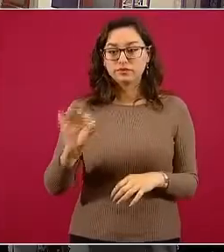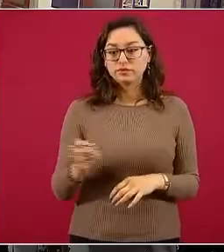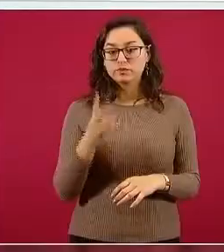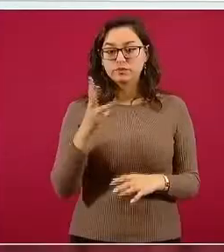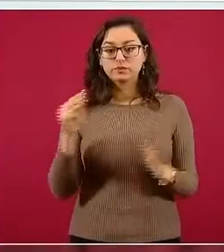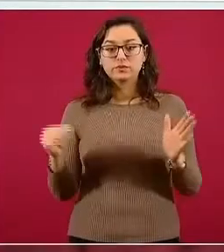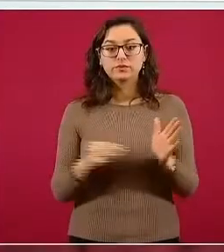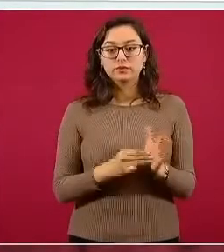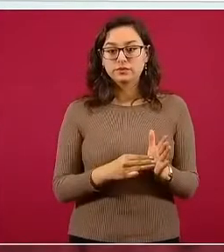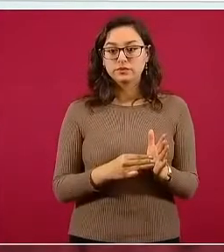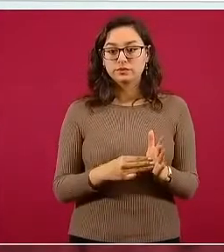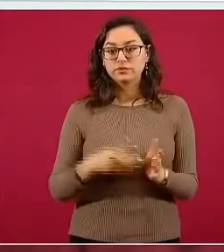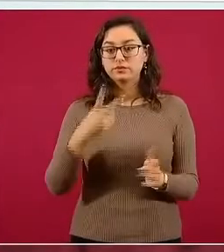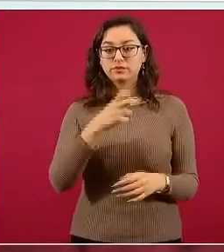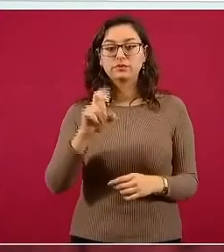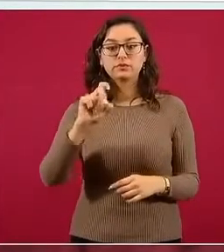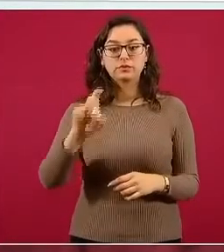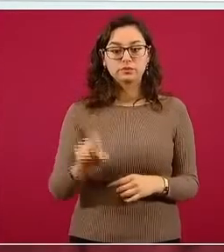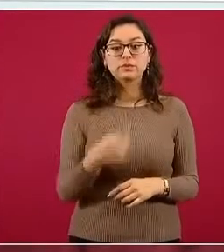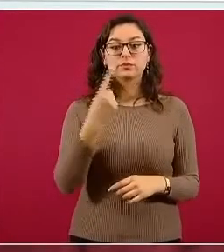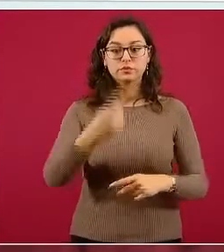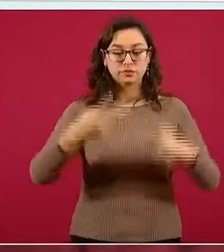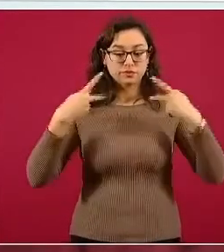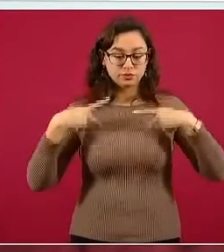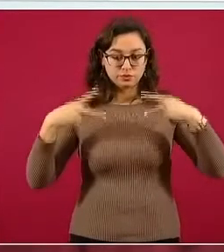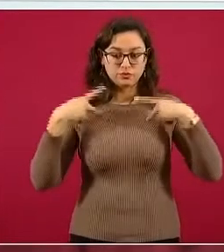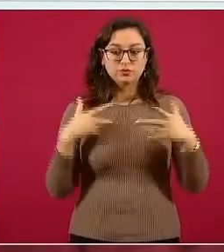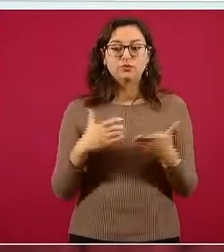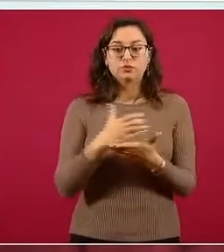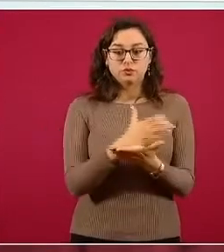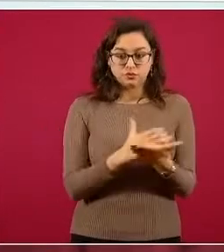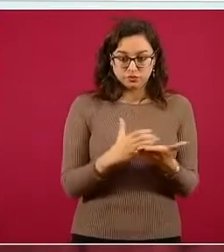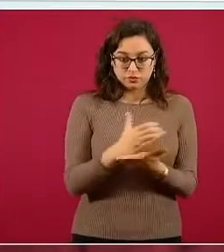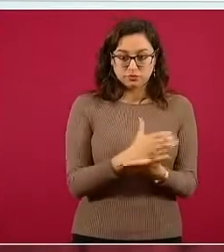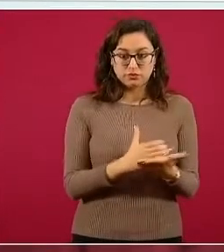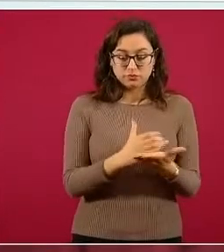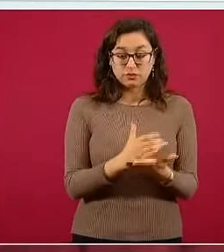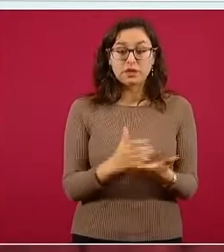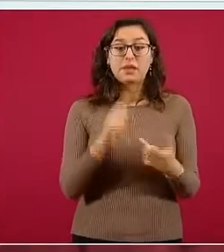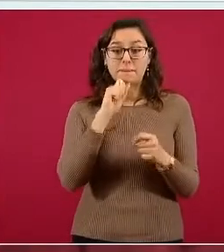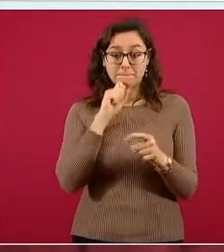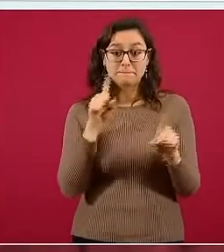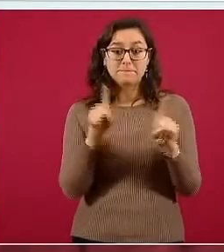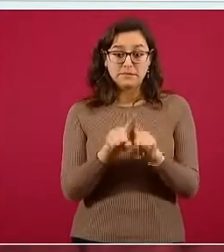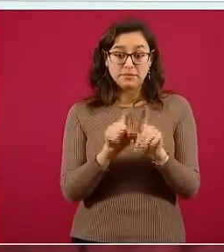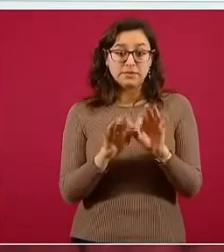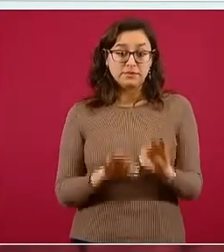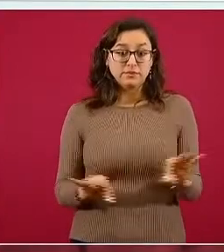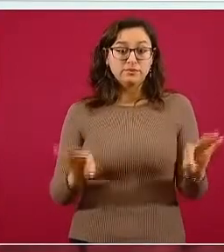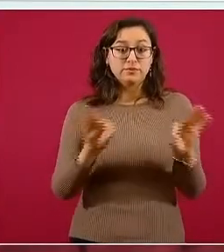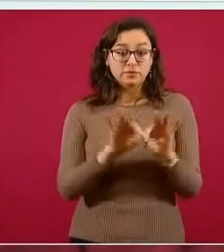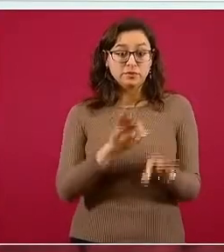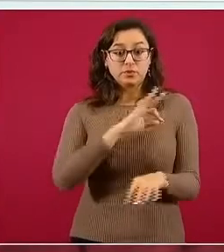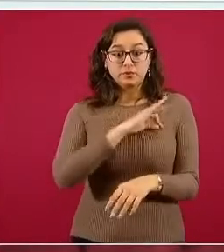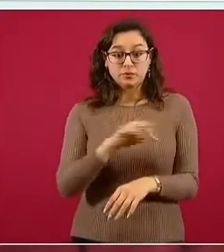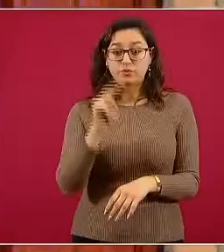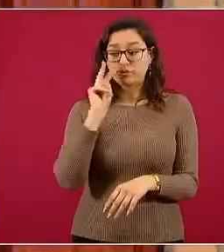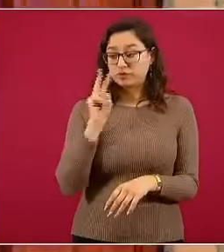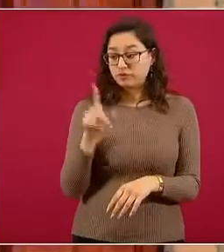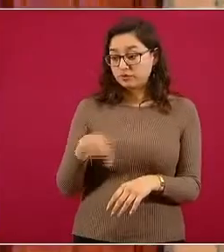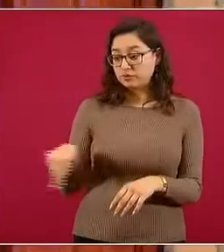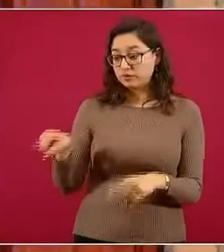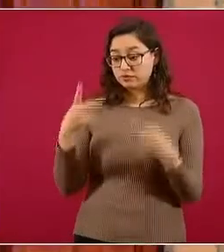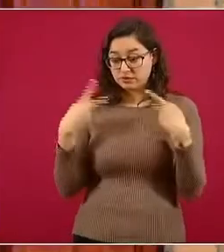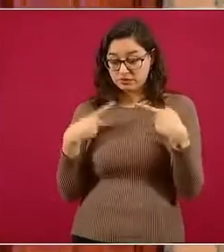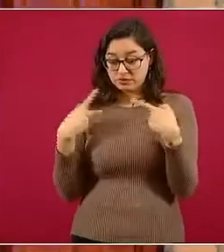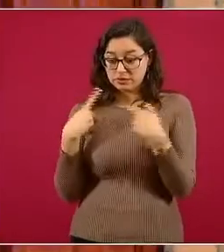843.231 son las personas recuperadas y también es importante ver que una gran proporción de todas las personas que enferman